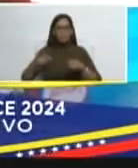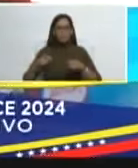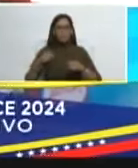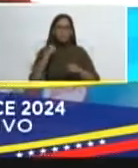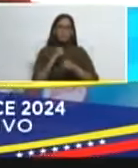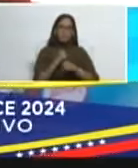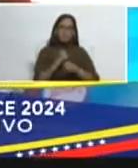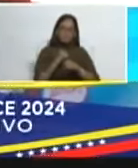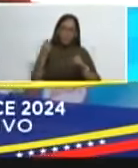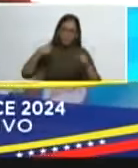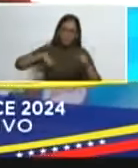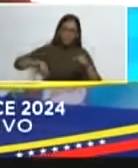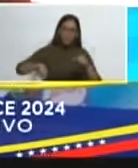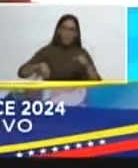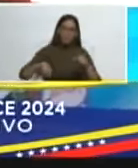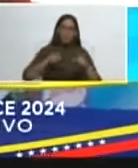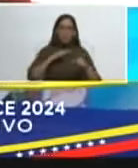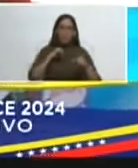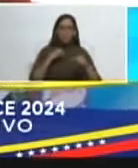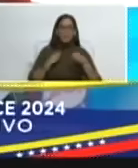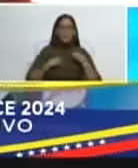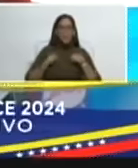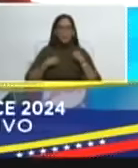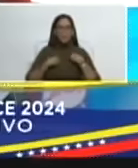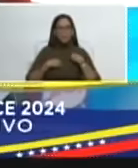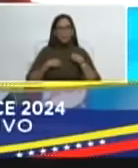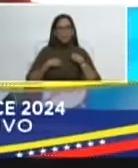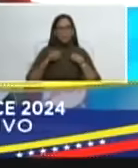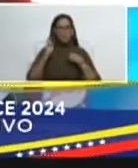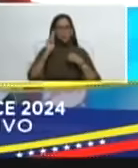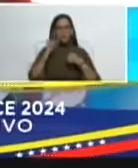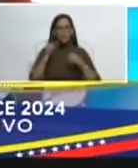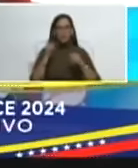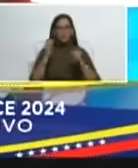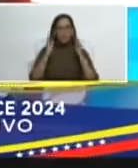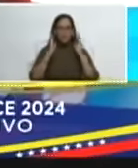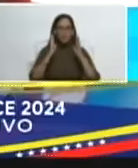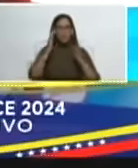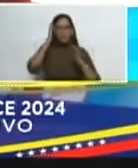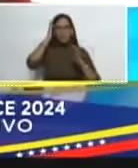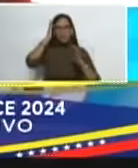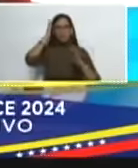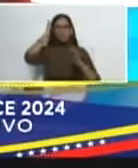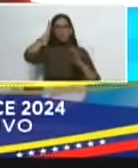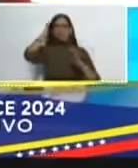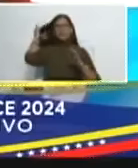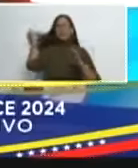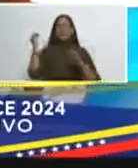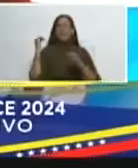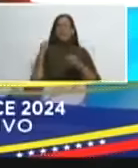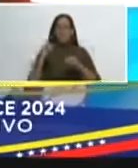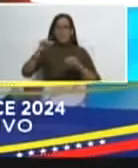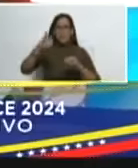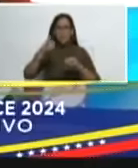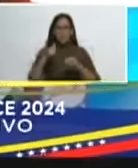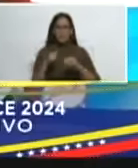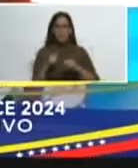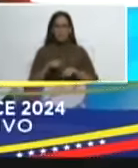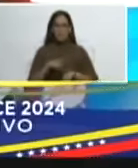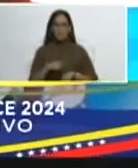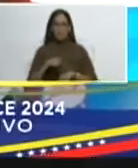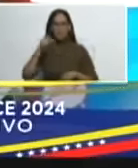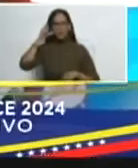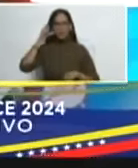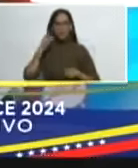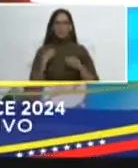trabajadores, que es nuestra máxima preocupación y a la cual usted dedica, bueno, la mayoría de las horas del día